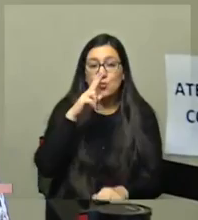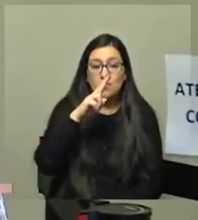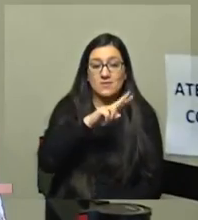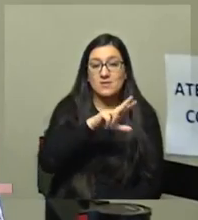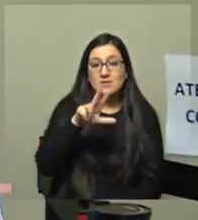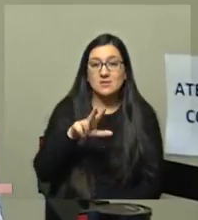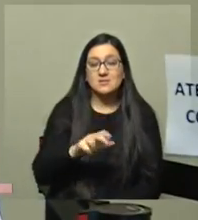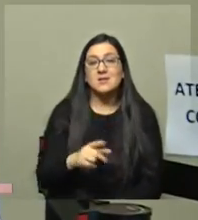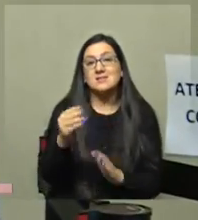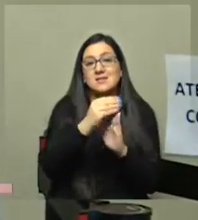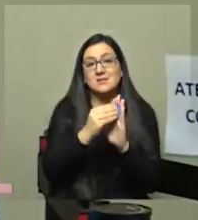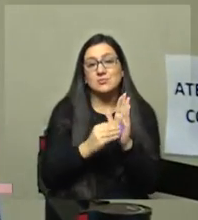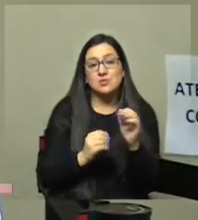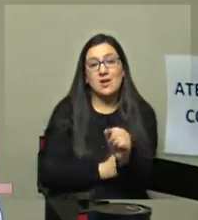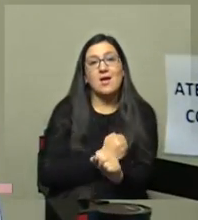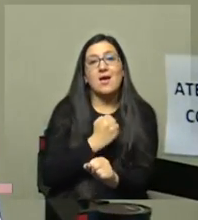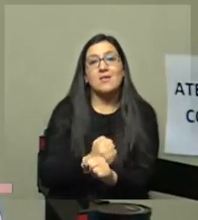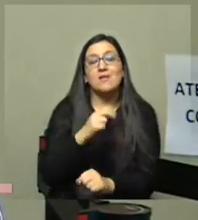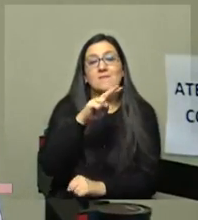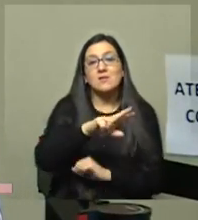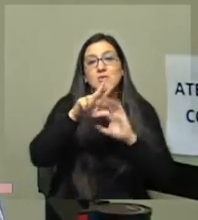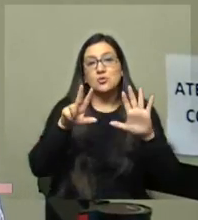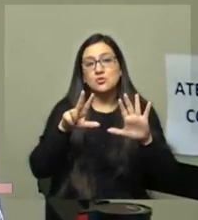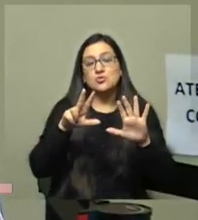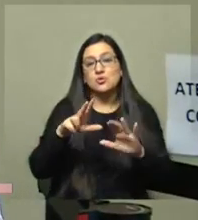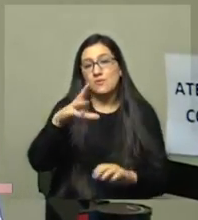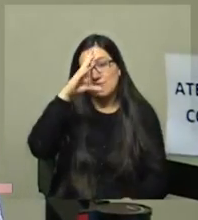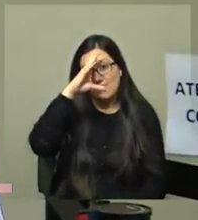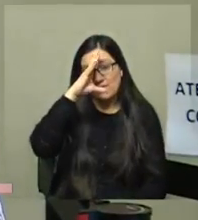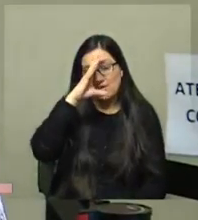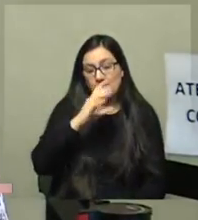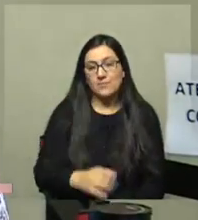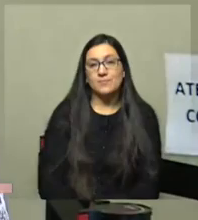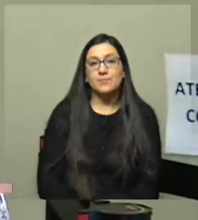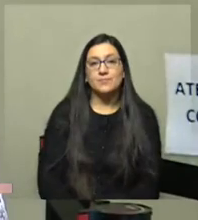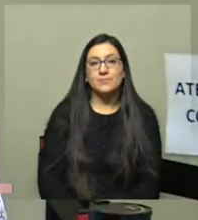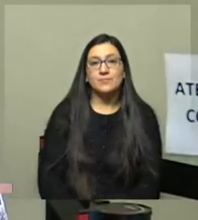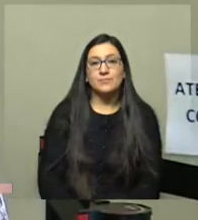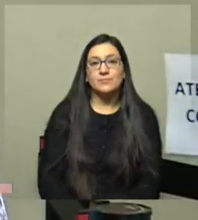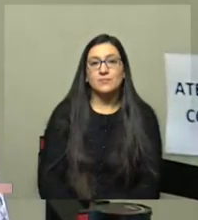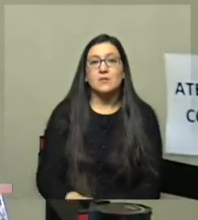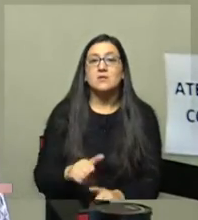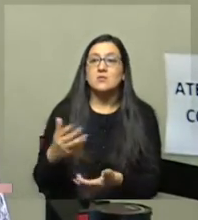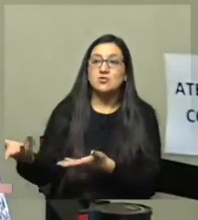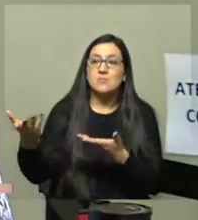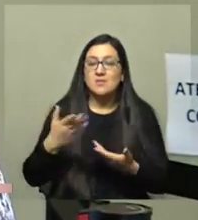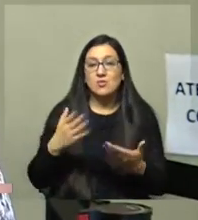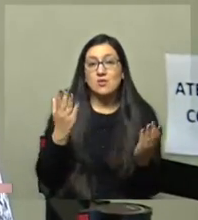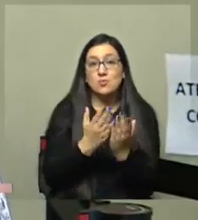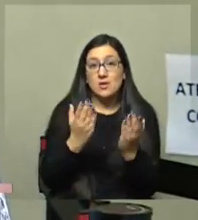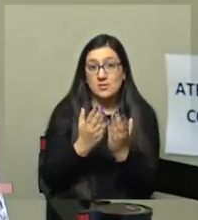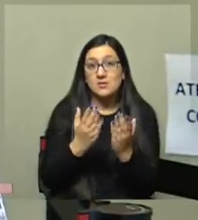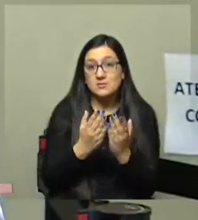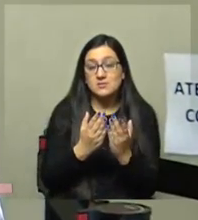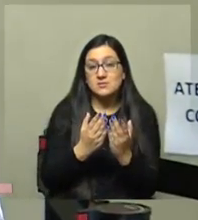y las inscripciones son hasta el 28 de febrero. Como tú bien comentabas, estamos convocando a estudiantes que ya estén